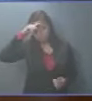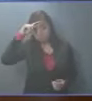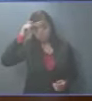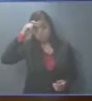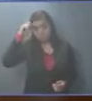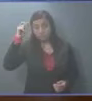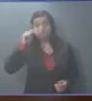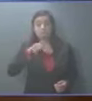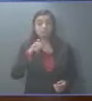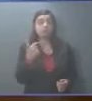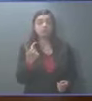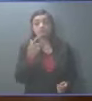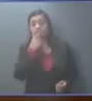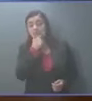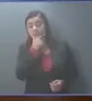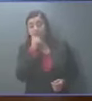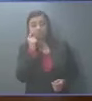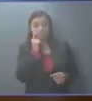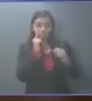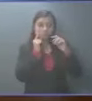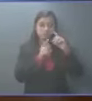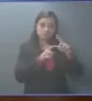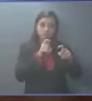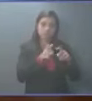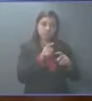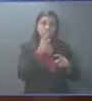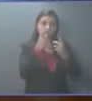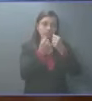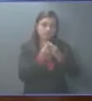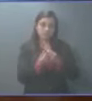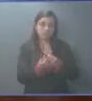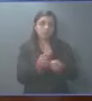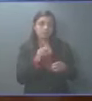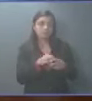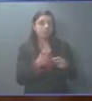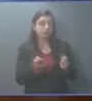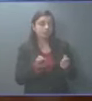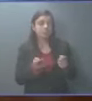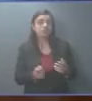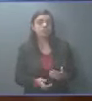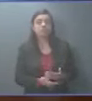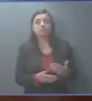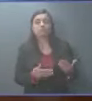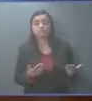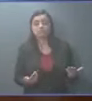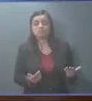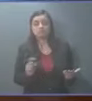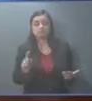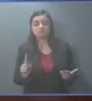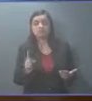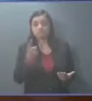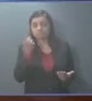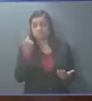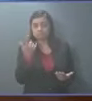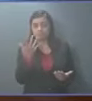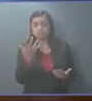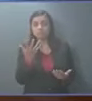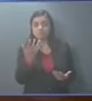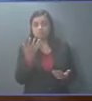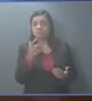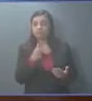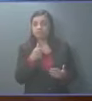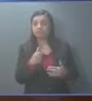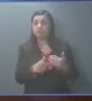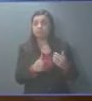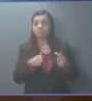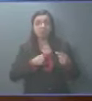sino también por los cuestionamientos en el manejo de los fondos. En primer lugar, y sí, esta va a ser